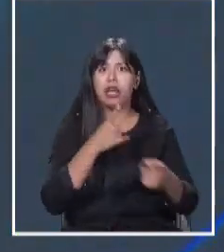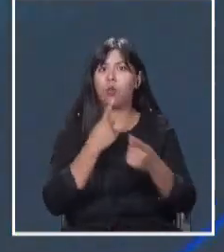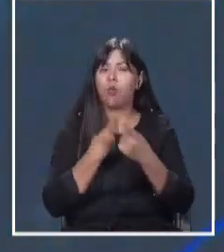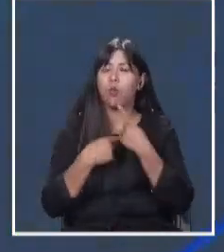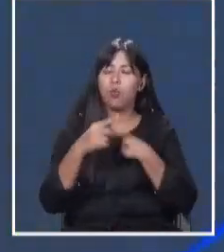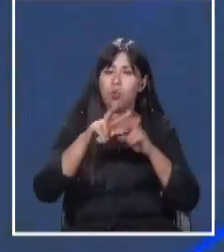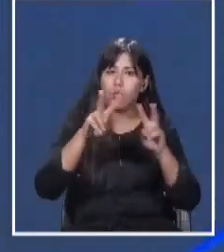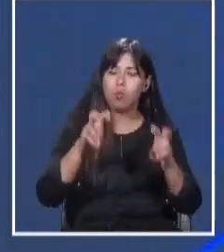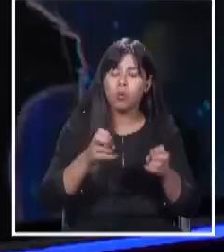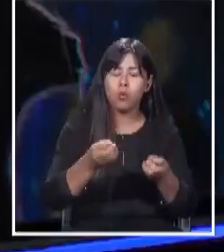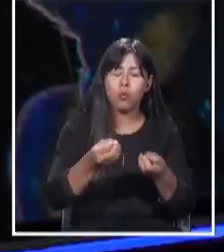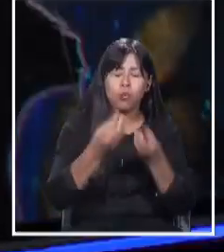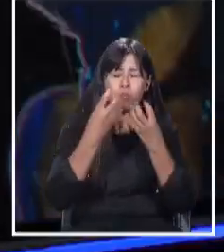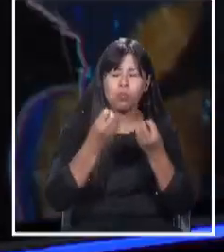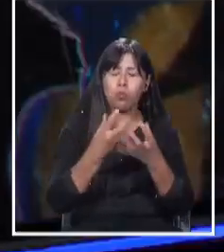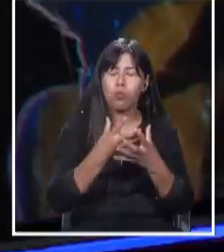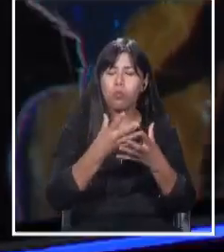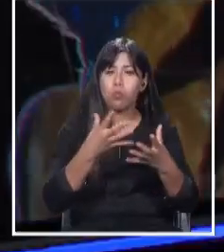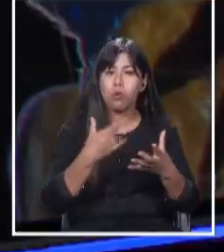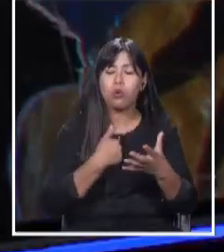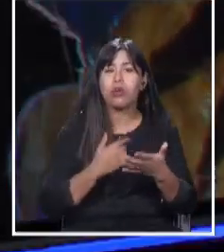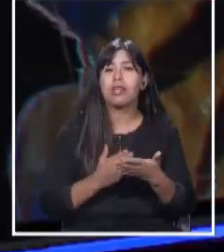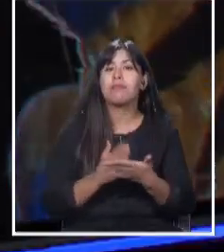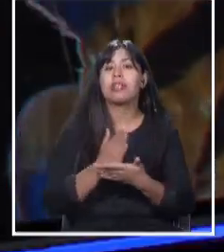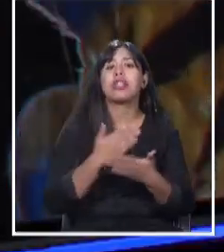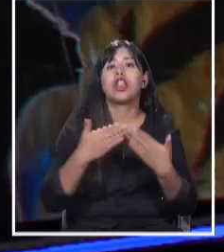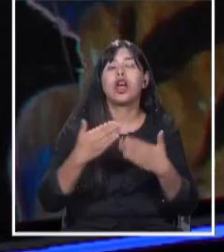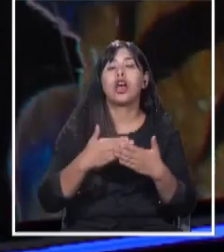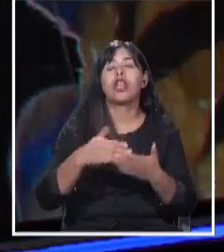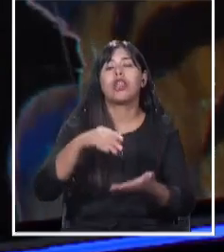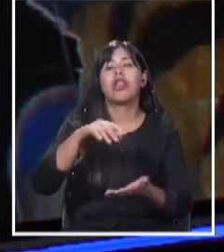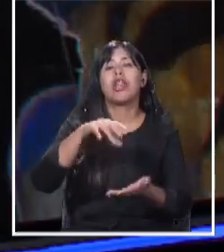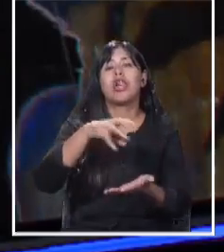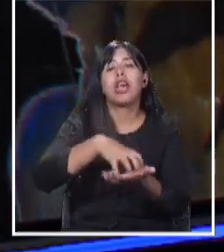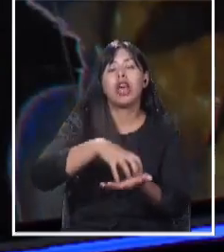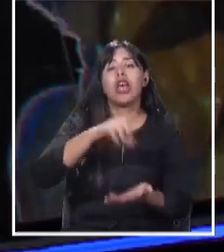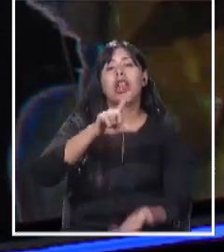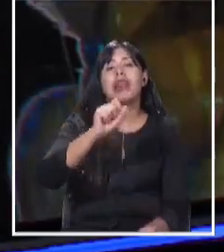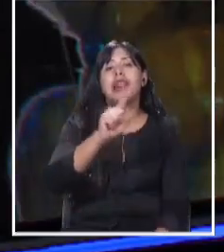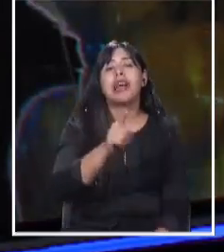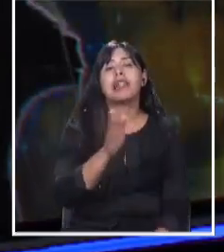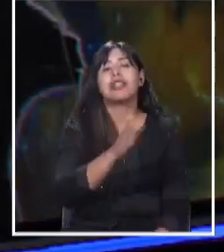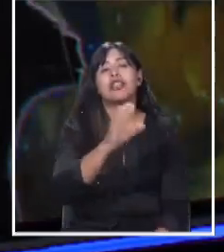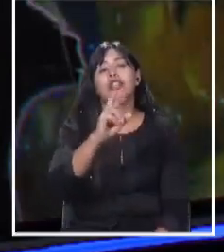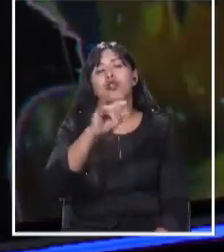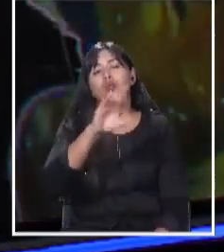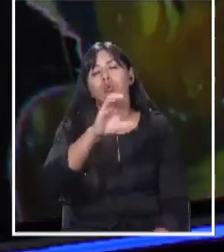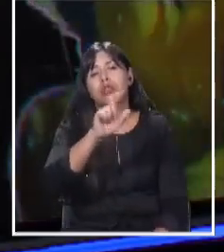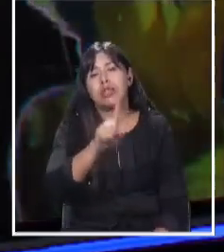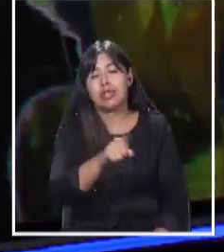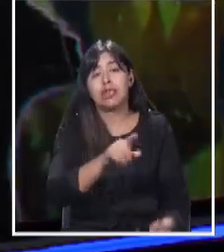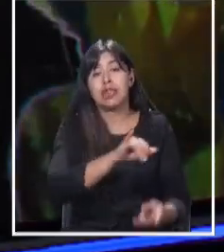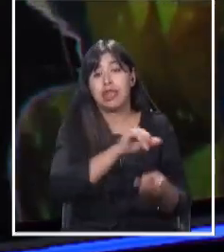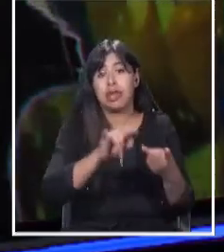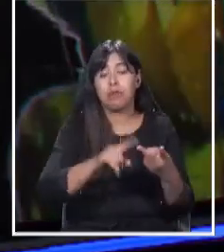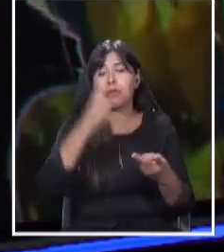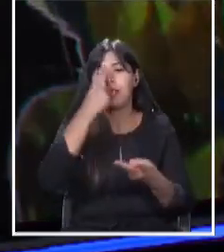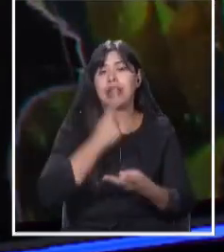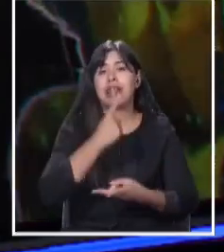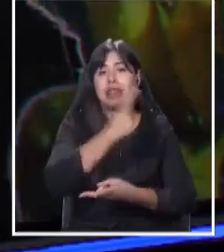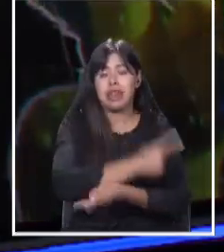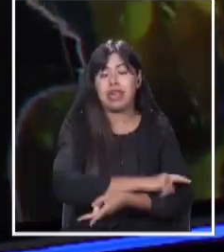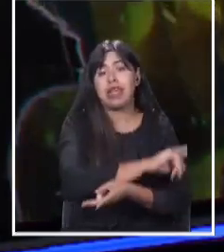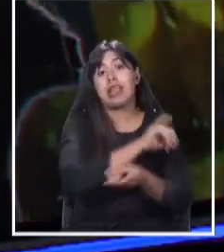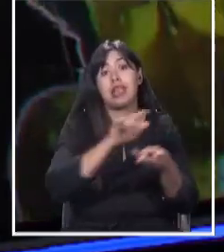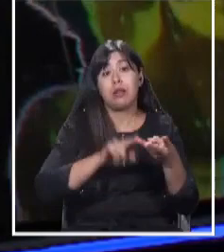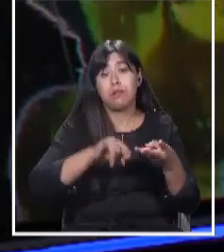de un aprendizaje absoluto, porque yo partí en Las Cruces y de ahí me fui a Isla de Pascua y de ahí después estuve en Juan Fernández y cada uno tiene su cultura y